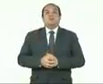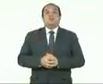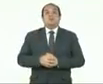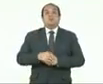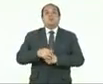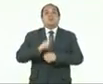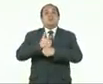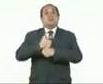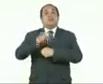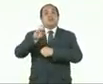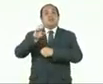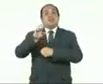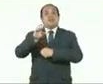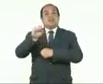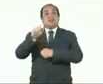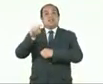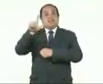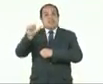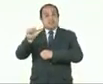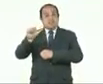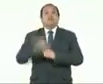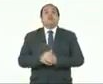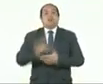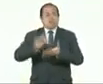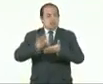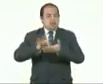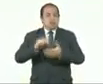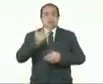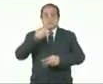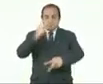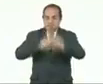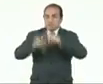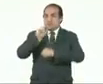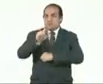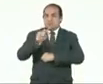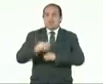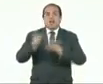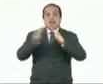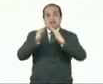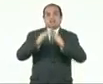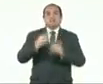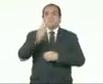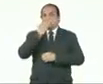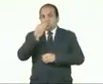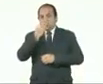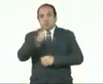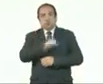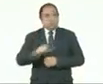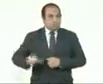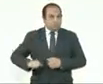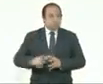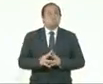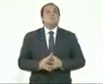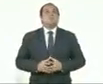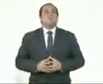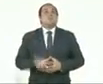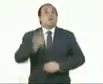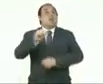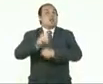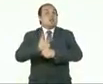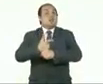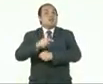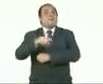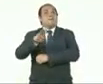Licenciada Estela Damián Peralta, muchas gracias, bienvenida también a esta su casa, Coyoacán. Y a la